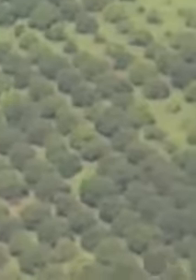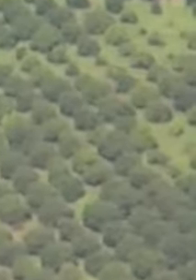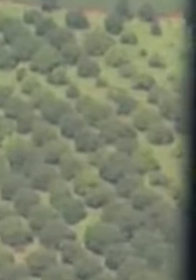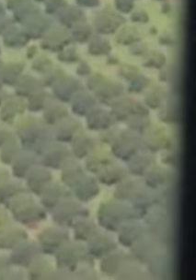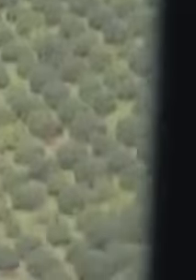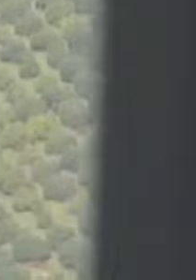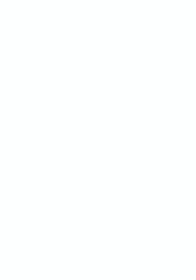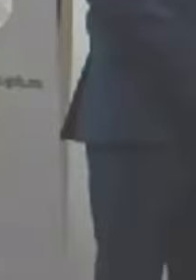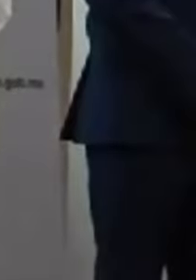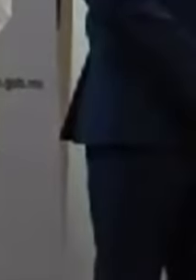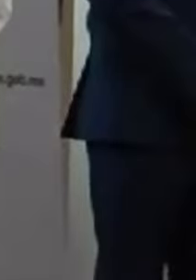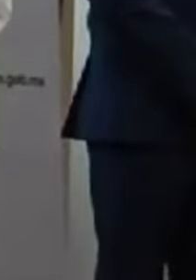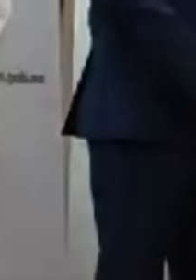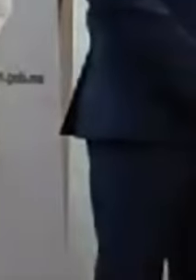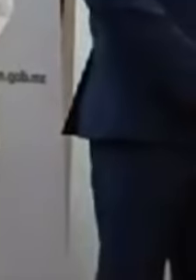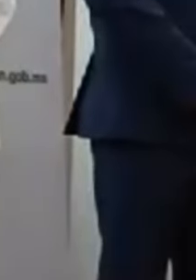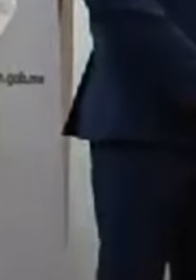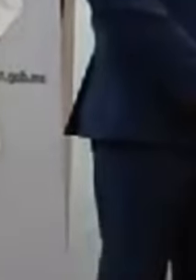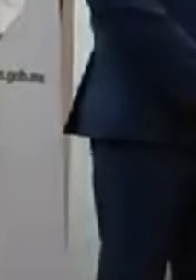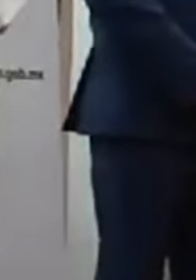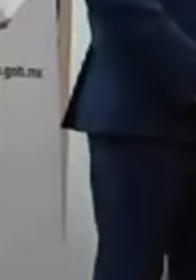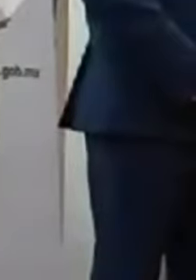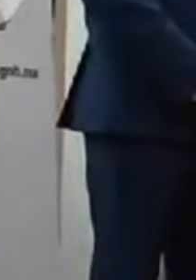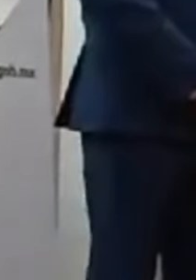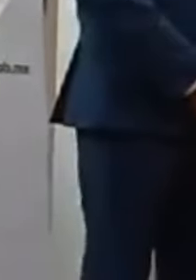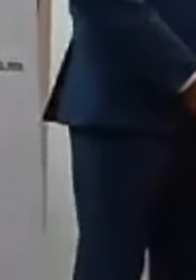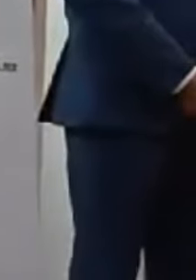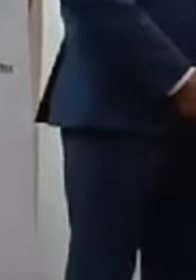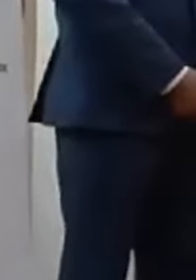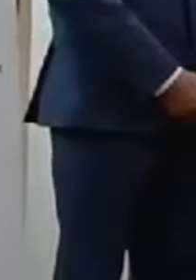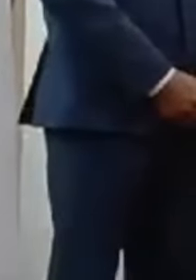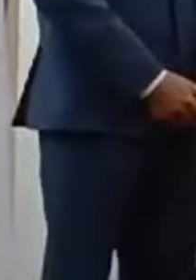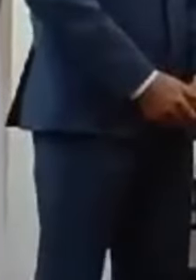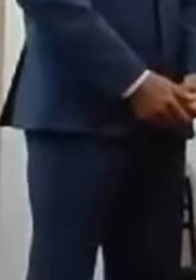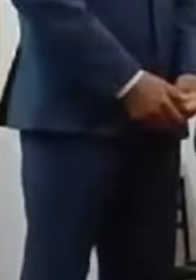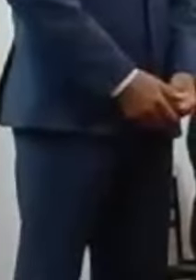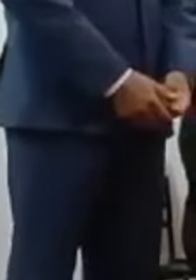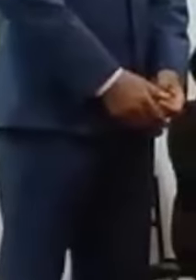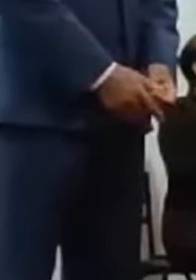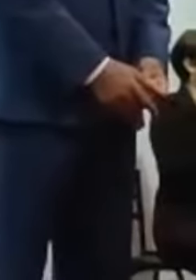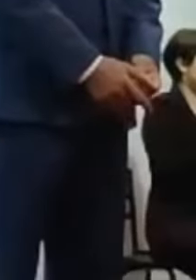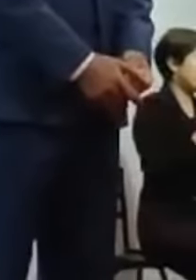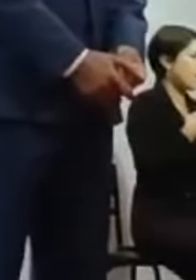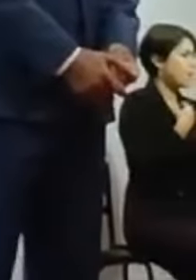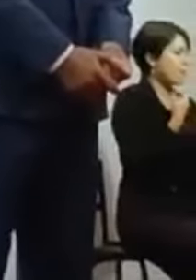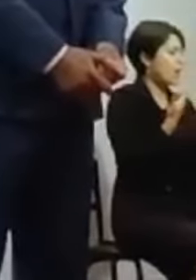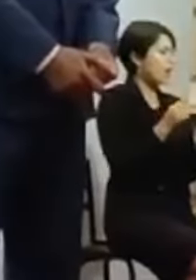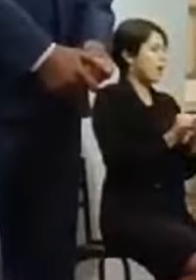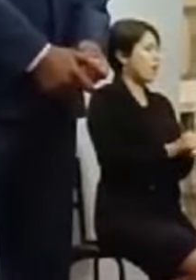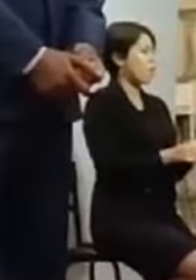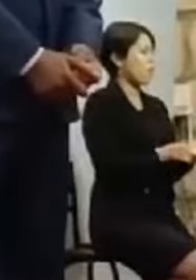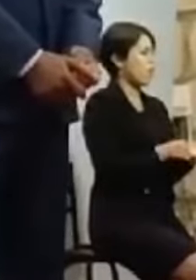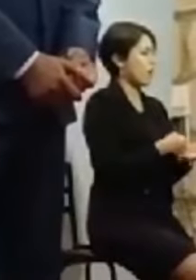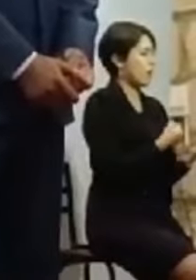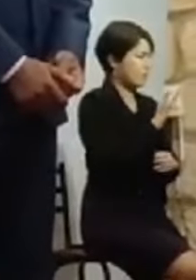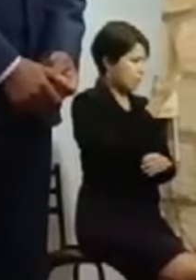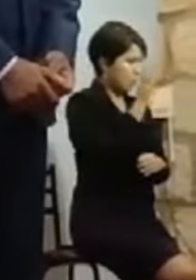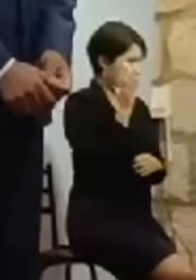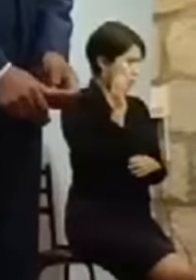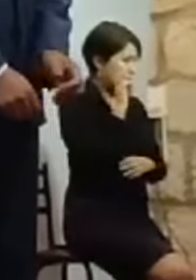lo tenemos en ese sentido Esta certificación es para huertas de aguacate Y para